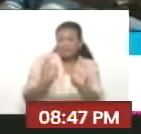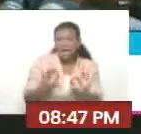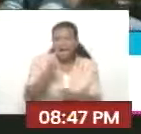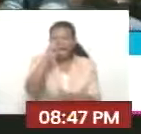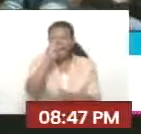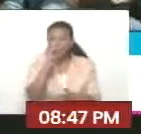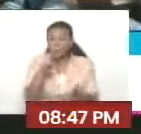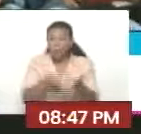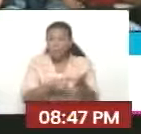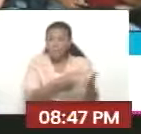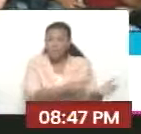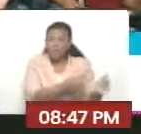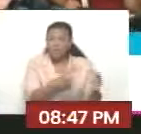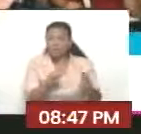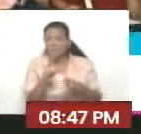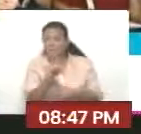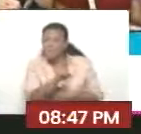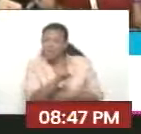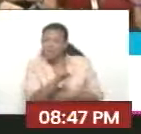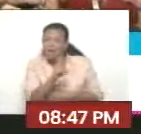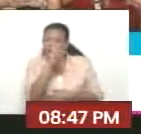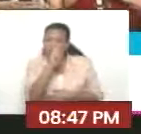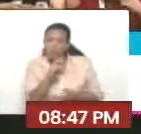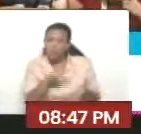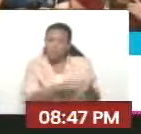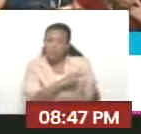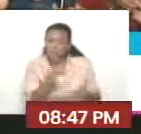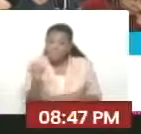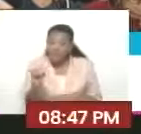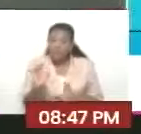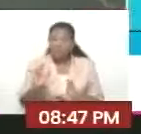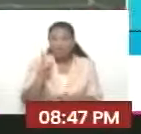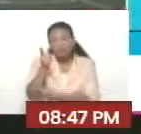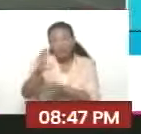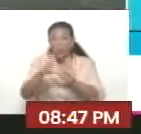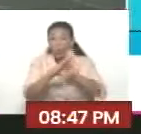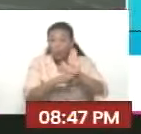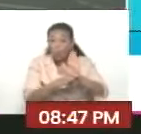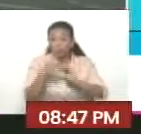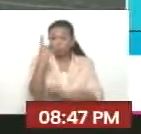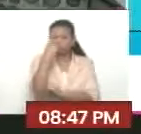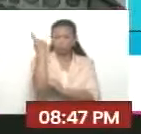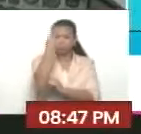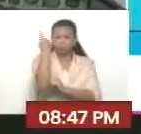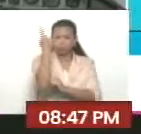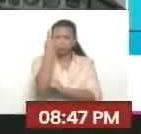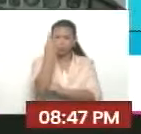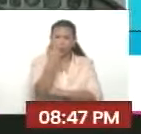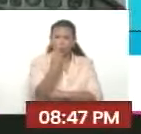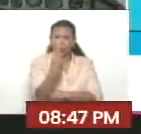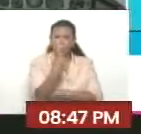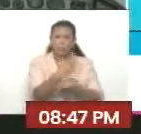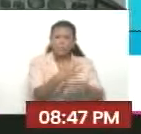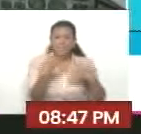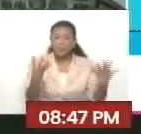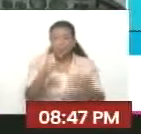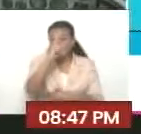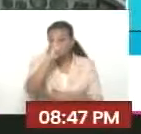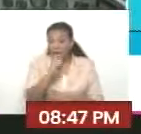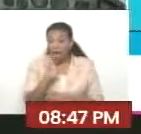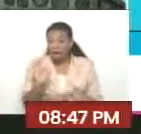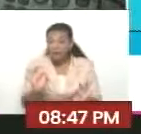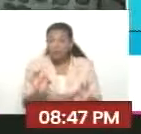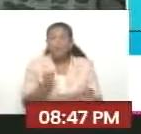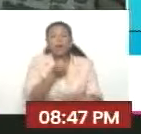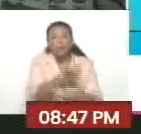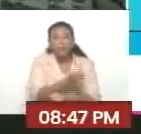año 2020, fui a hacer curso de piloto aviador con 19 años. Y me